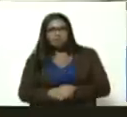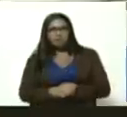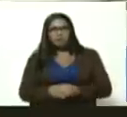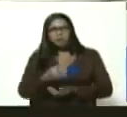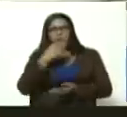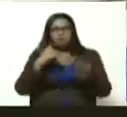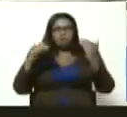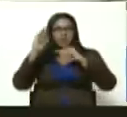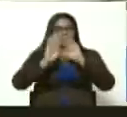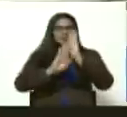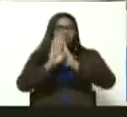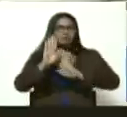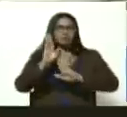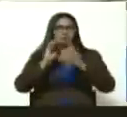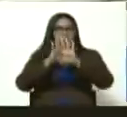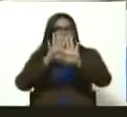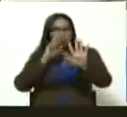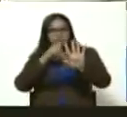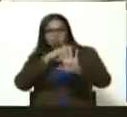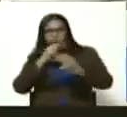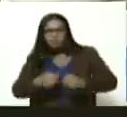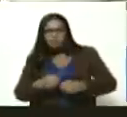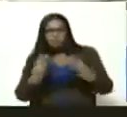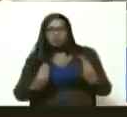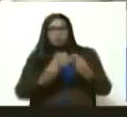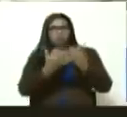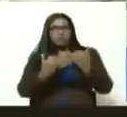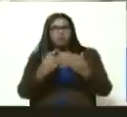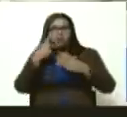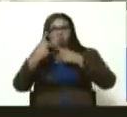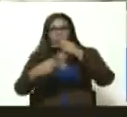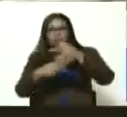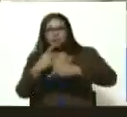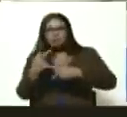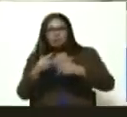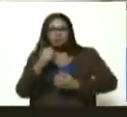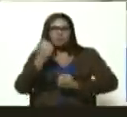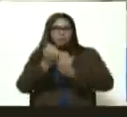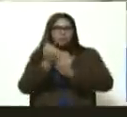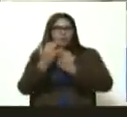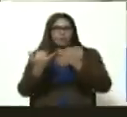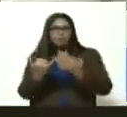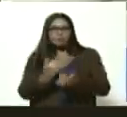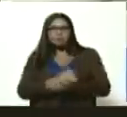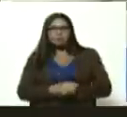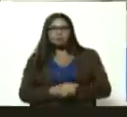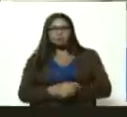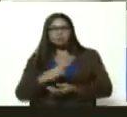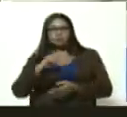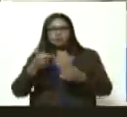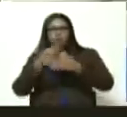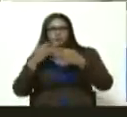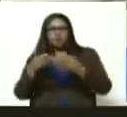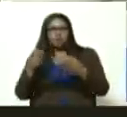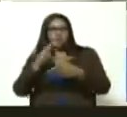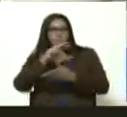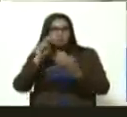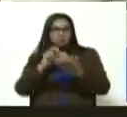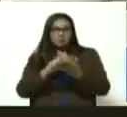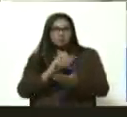nivel de desarrollo enorme acompañado de políticas de apoyo del gobierno nacional